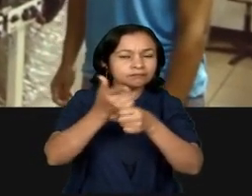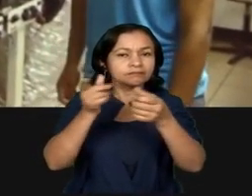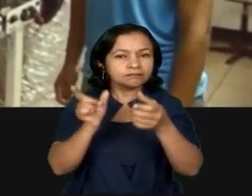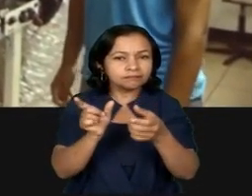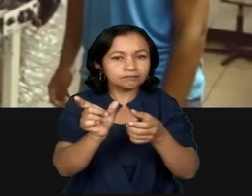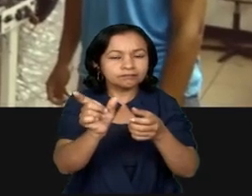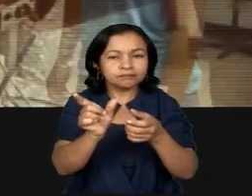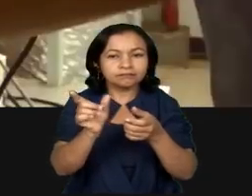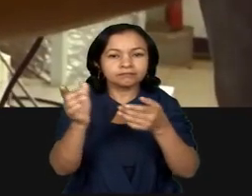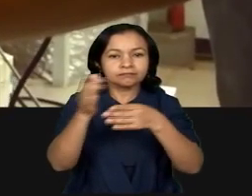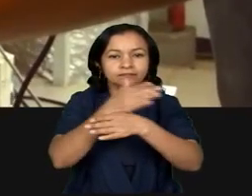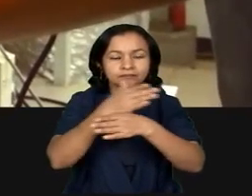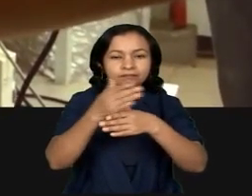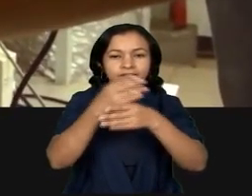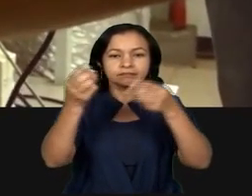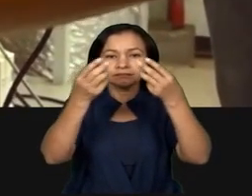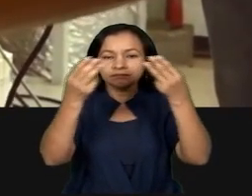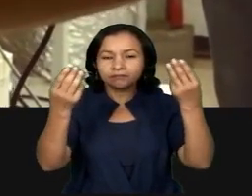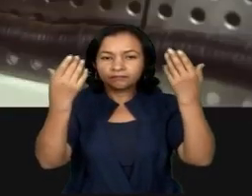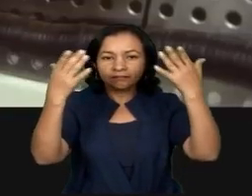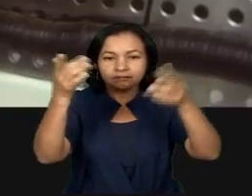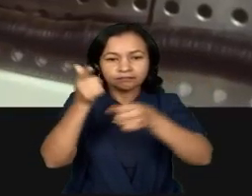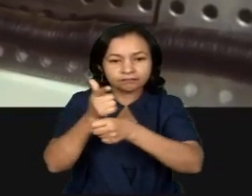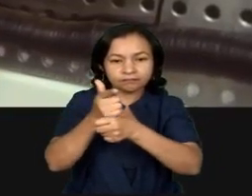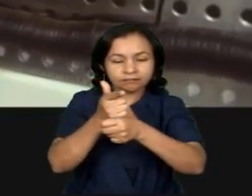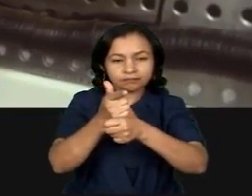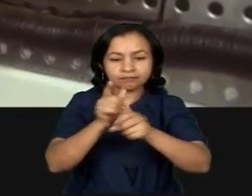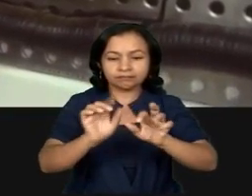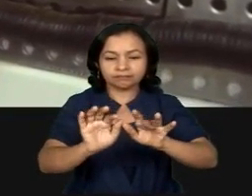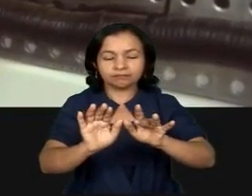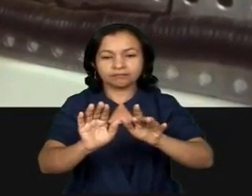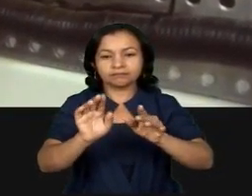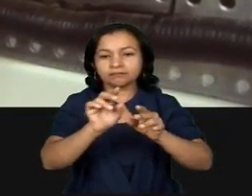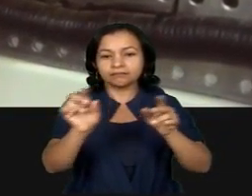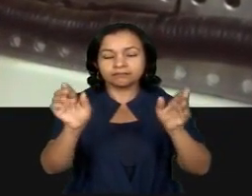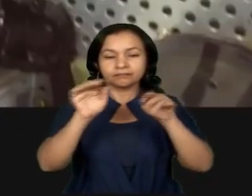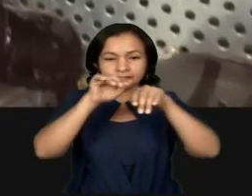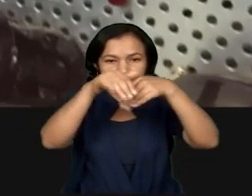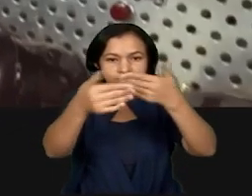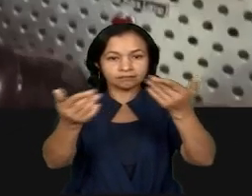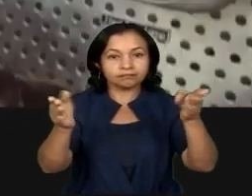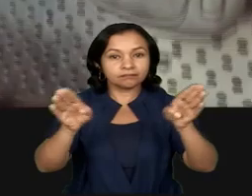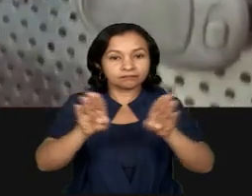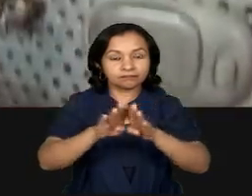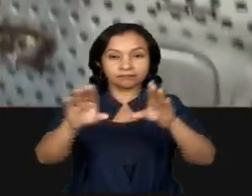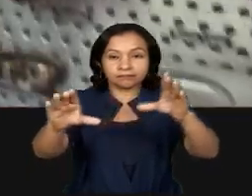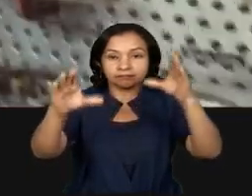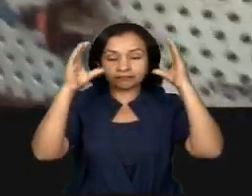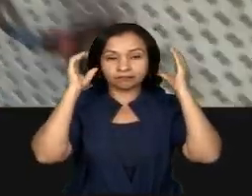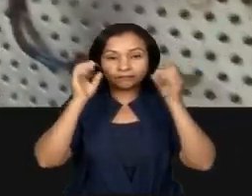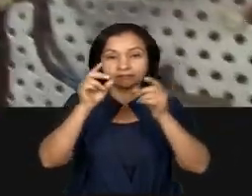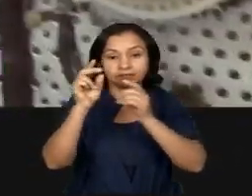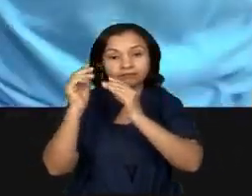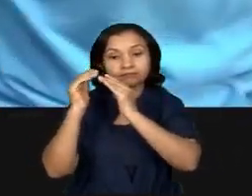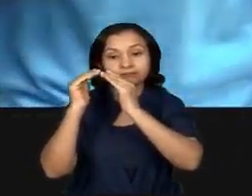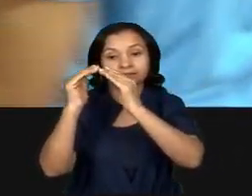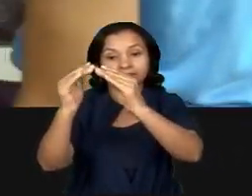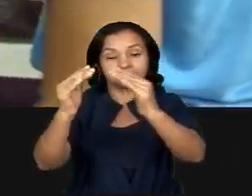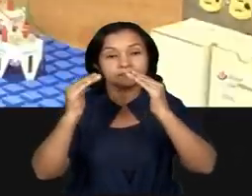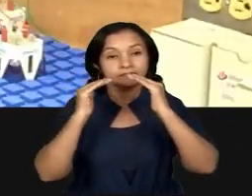equipos para la edición no lineal, digital, y para aulas de clase. Van a haber dos pabellones donde en varios años